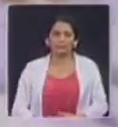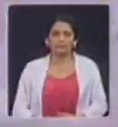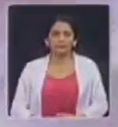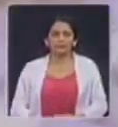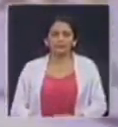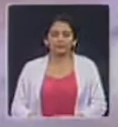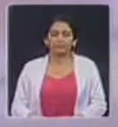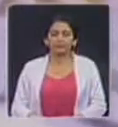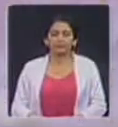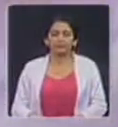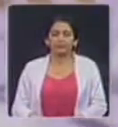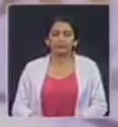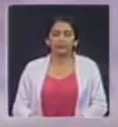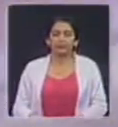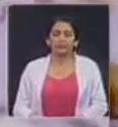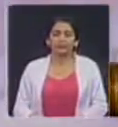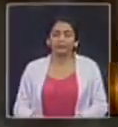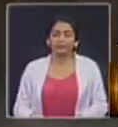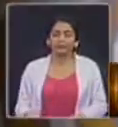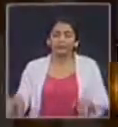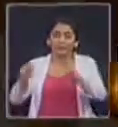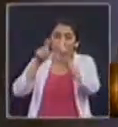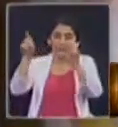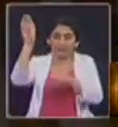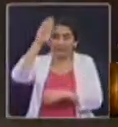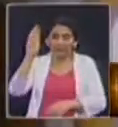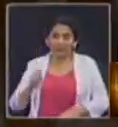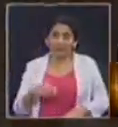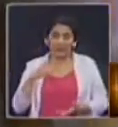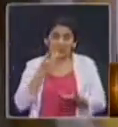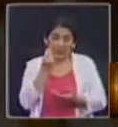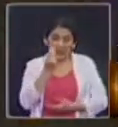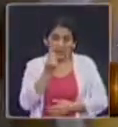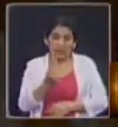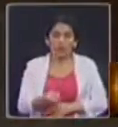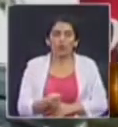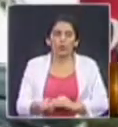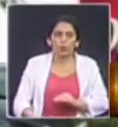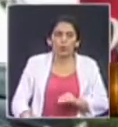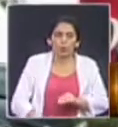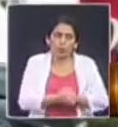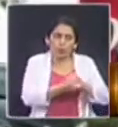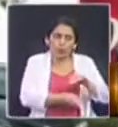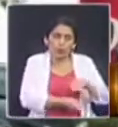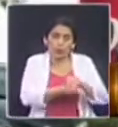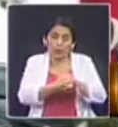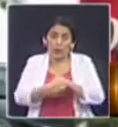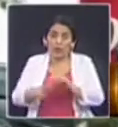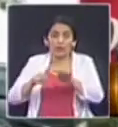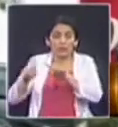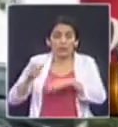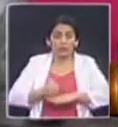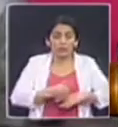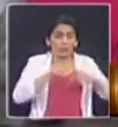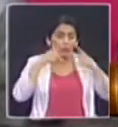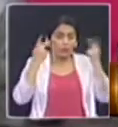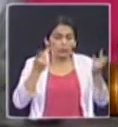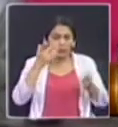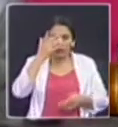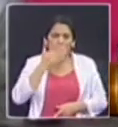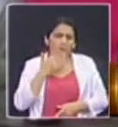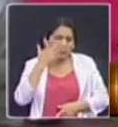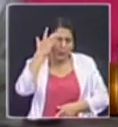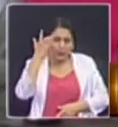El supuesto pago de coimas que la constructora brasileña Odebrecht hizo a funcionarios públicos en Ecuador para la obtención de contratos en